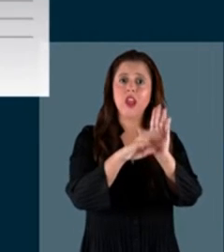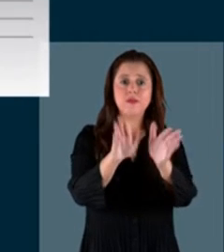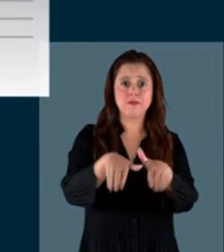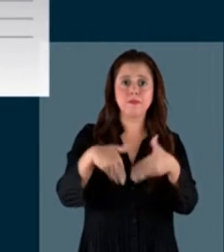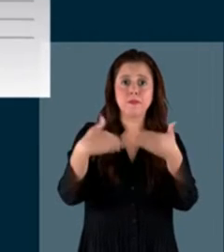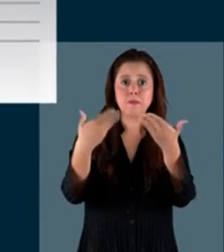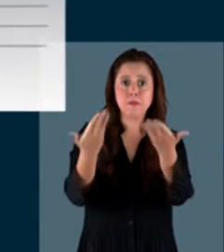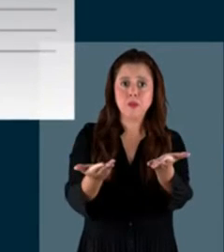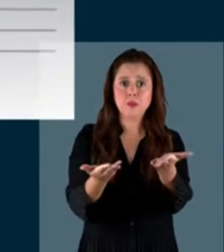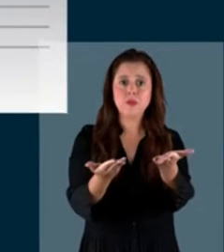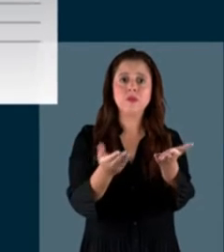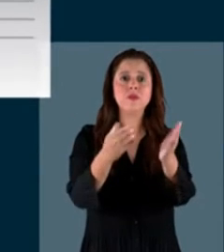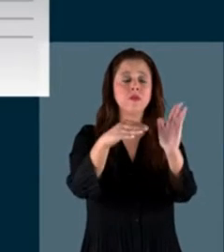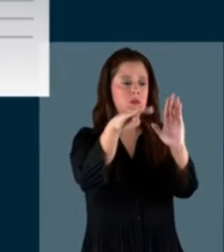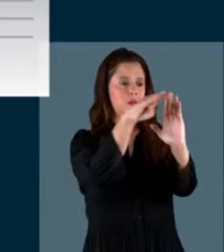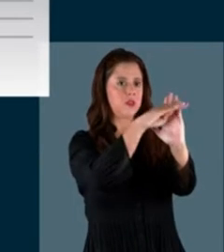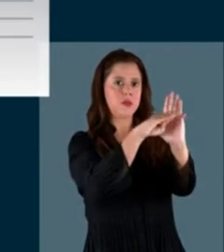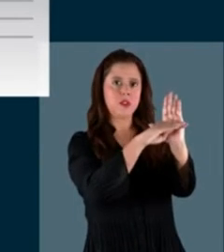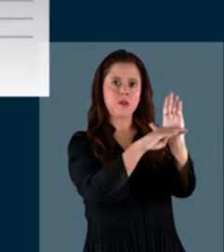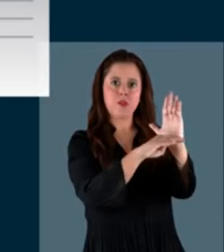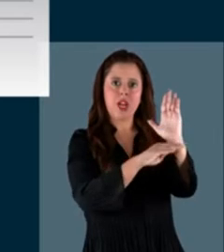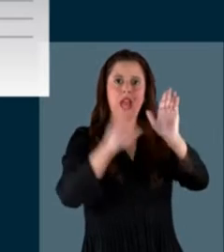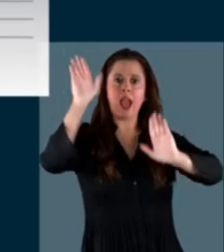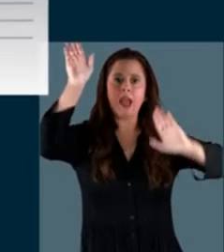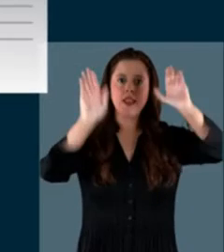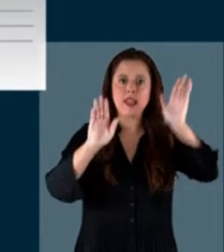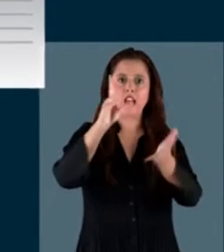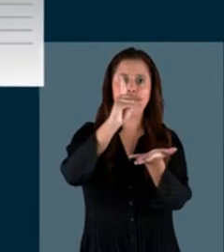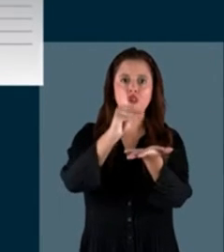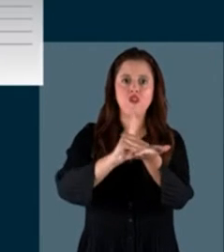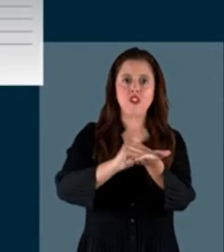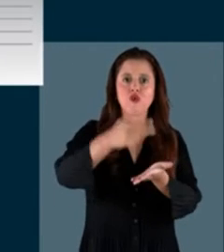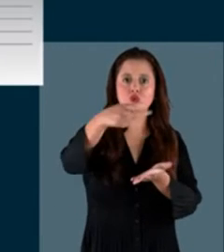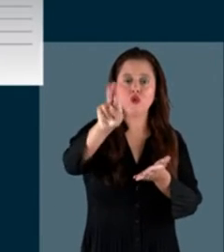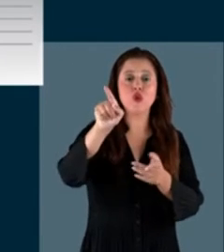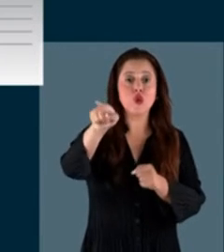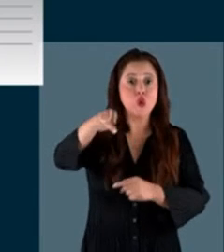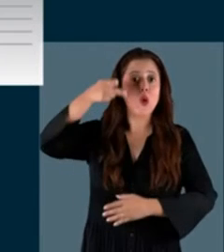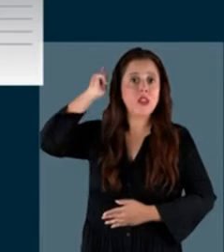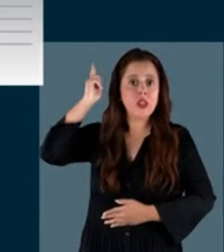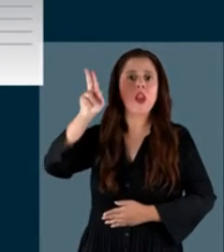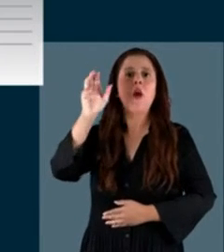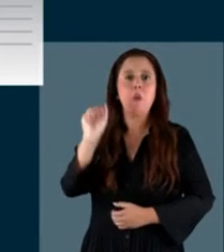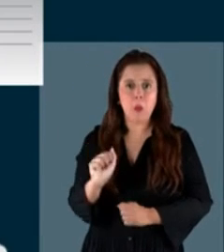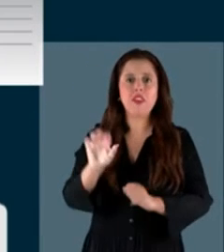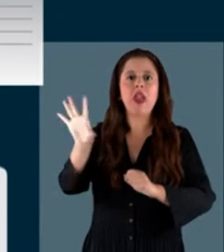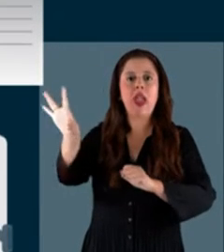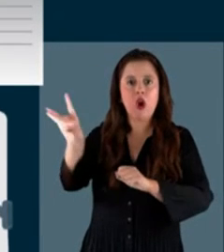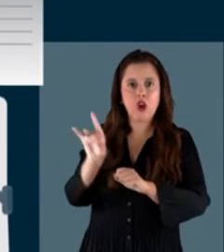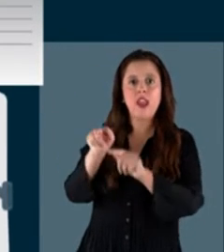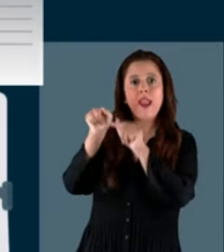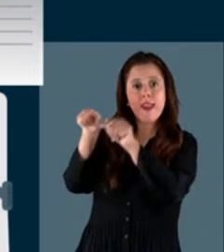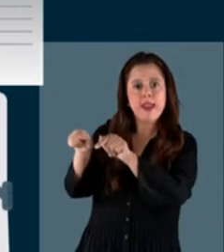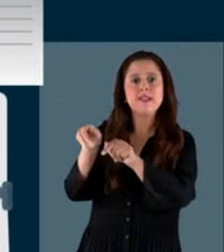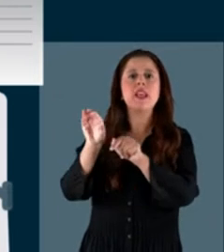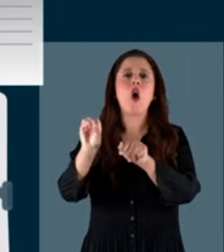vigencia la ley que impide la candidatura a reelección de alcaldes que lleven 3 o más periodos de gestión edilicia. Suele decirse